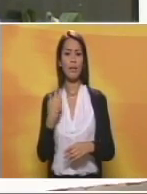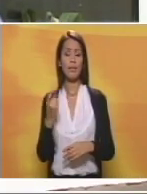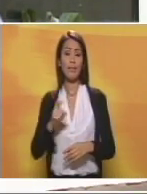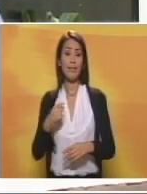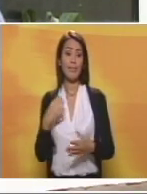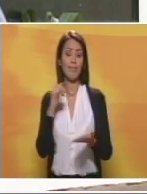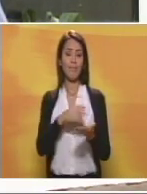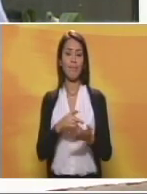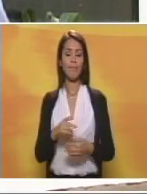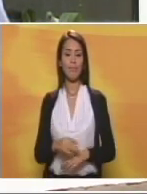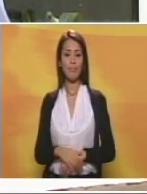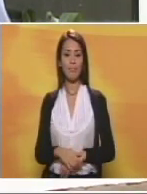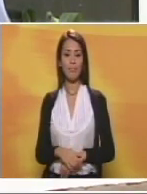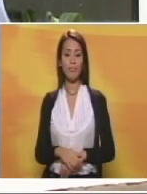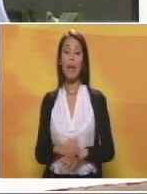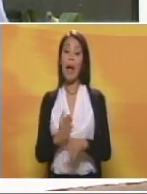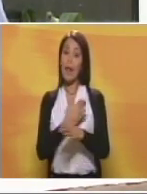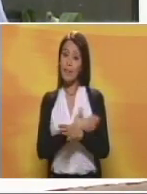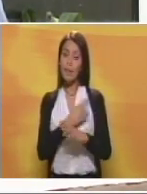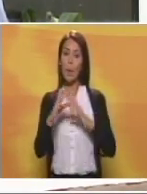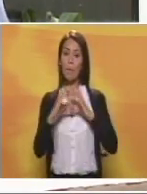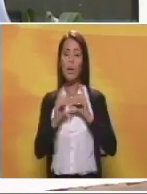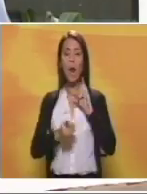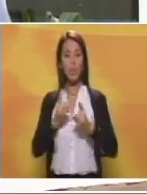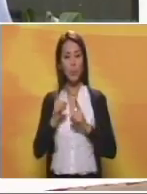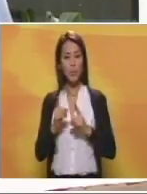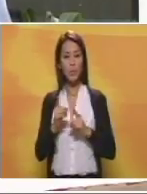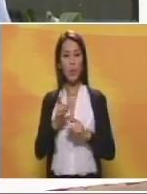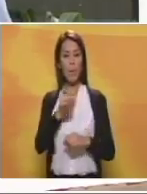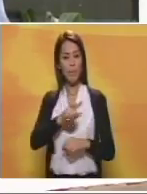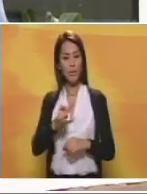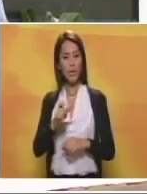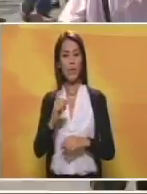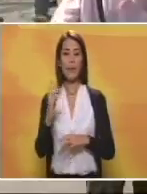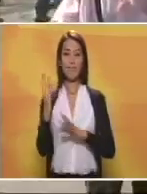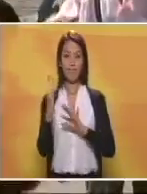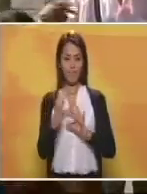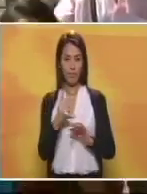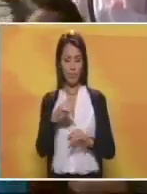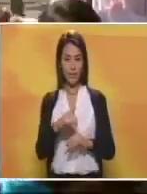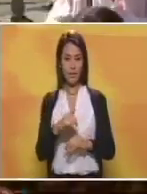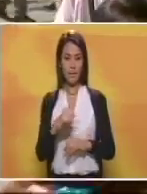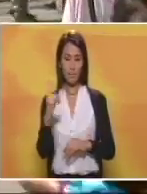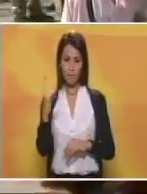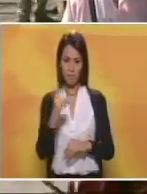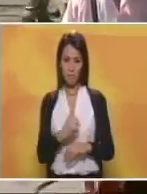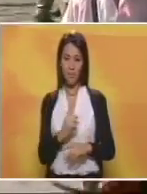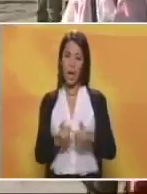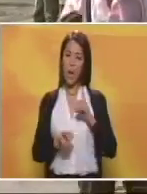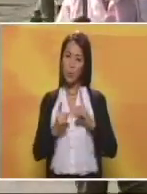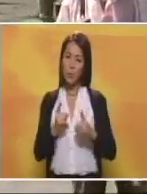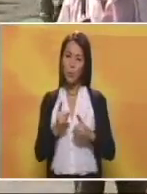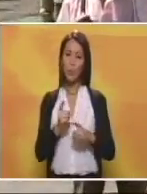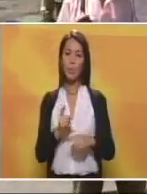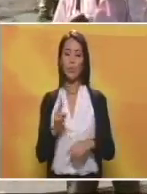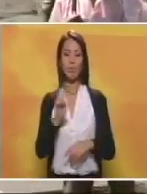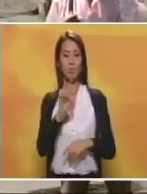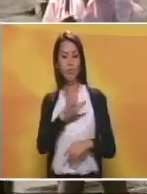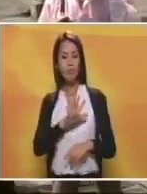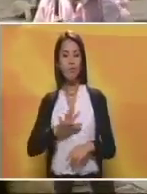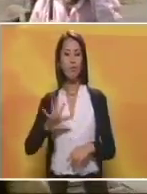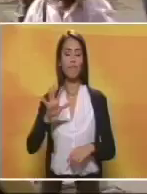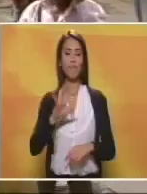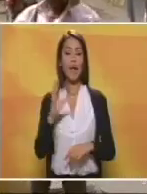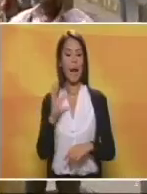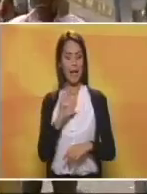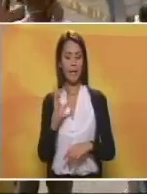También previamente conversamos con algunos viajeros que regresan de distintas zonas del occidente del país hacia la